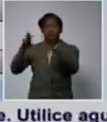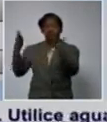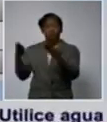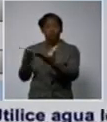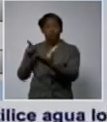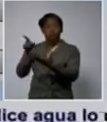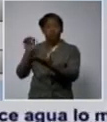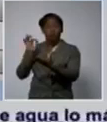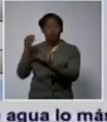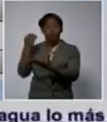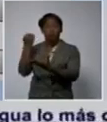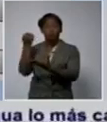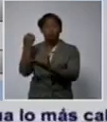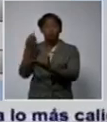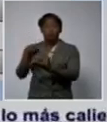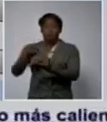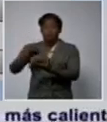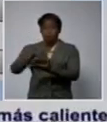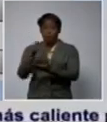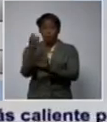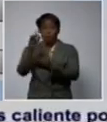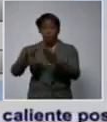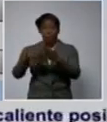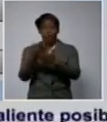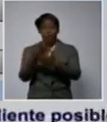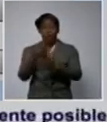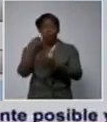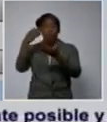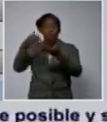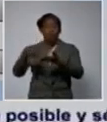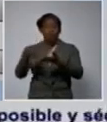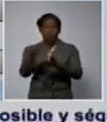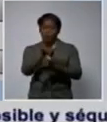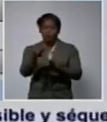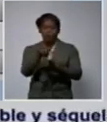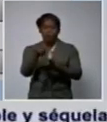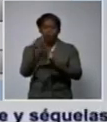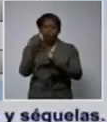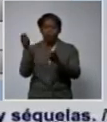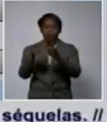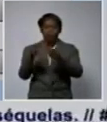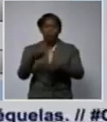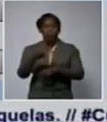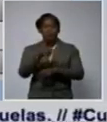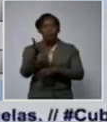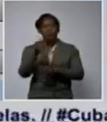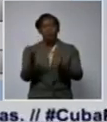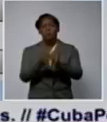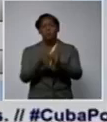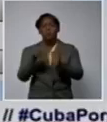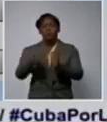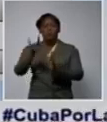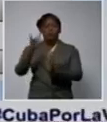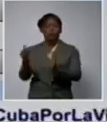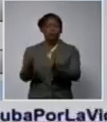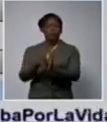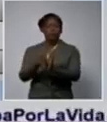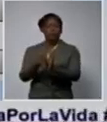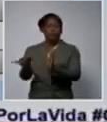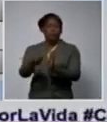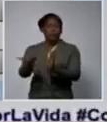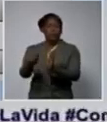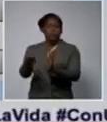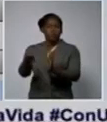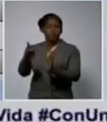en el día de ayer, y fallece igualmente. Ayer eran 10.000 y algo, hoy son 9.713, no se ve